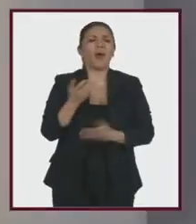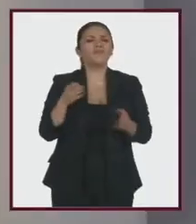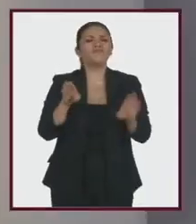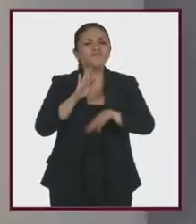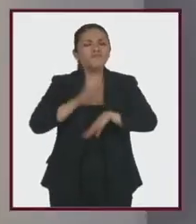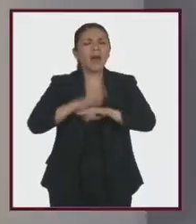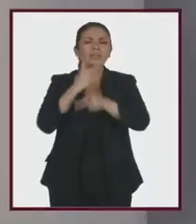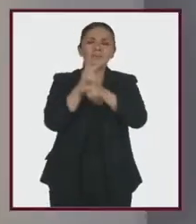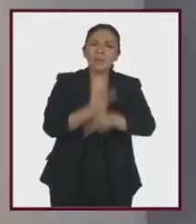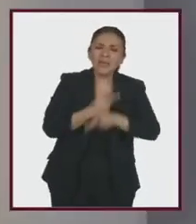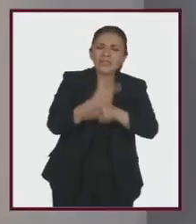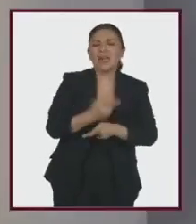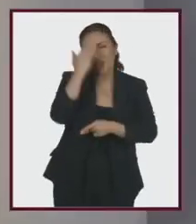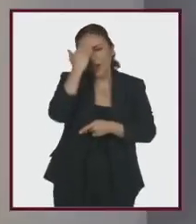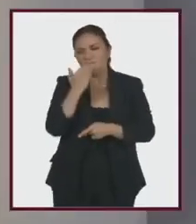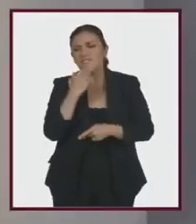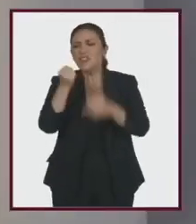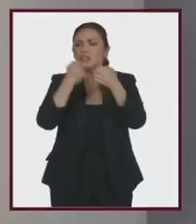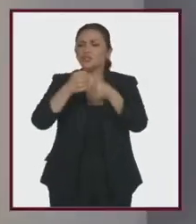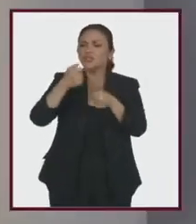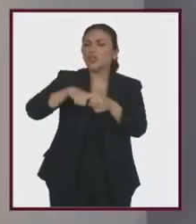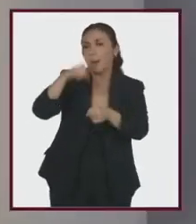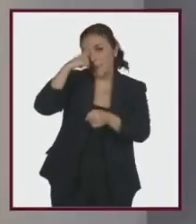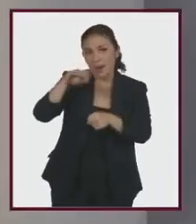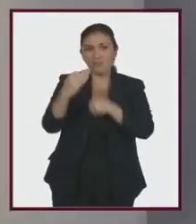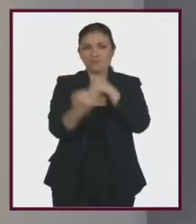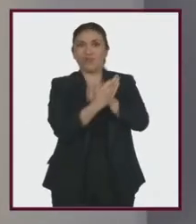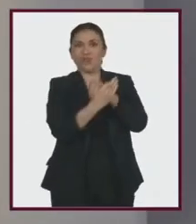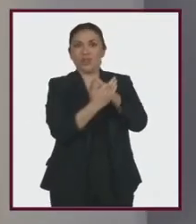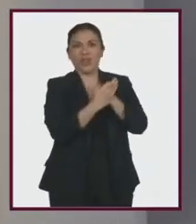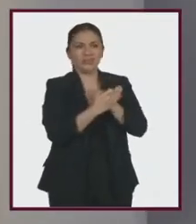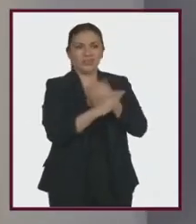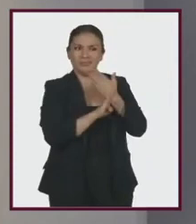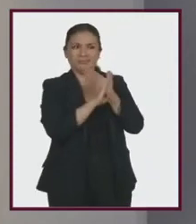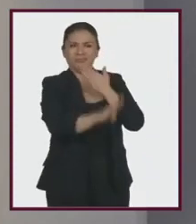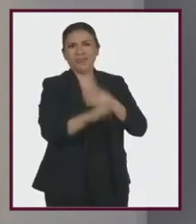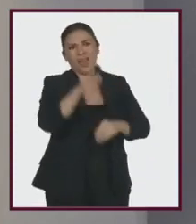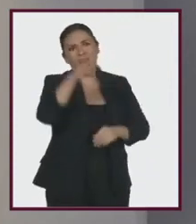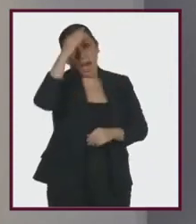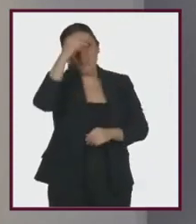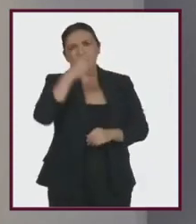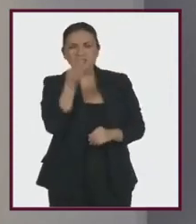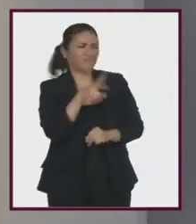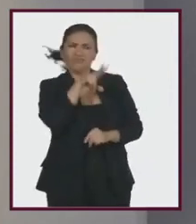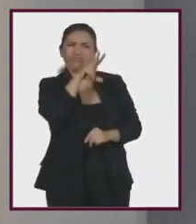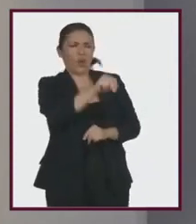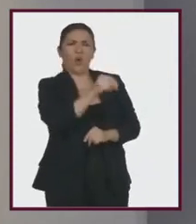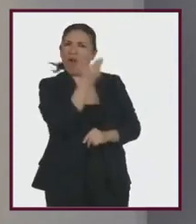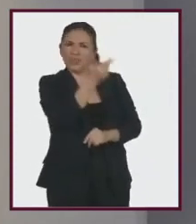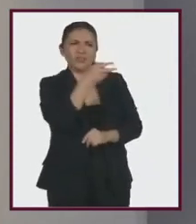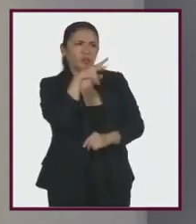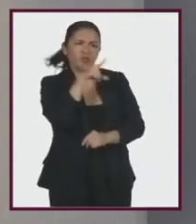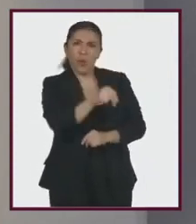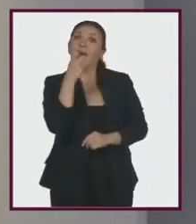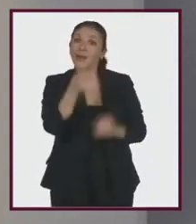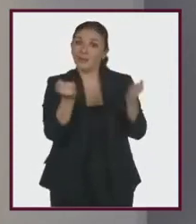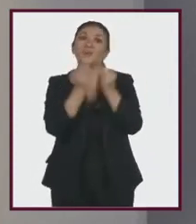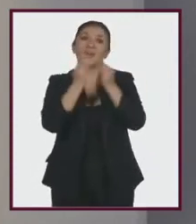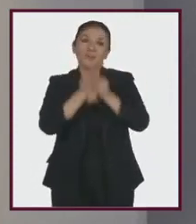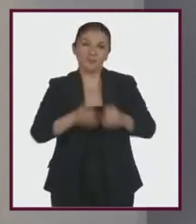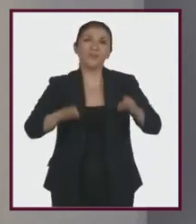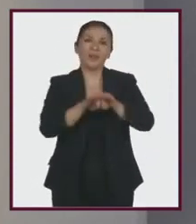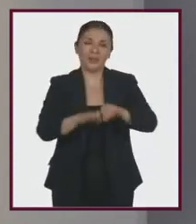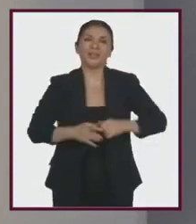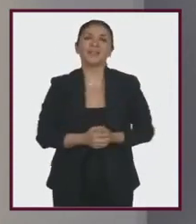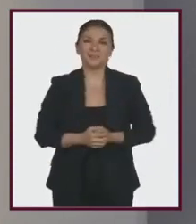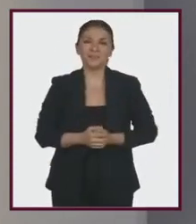habilidades sociales para protegerlos del consumo, incluso aprender a decir no, ¿no? Esa parte también es importante.